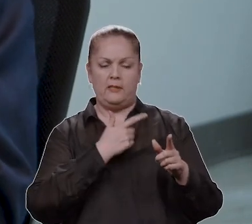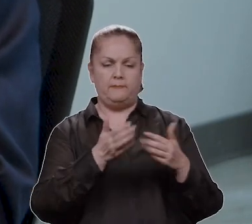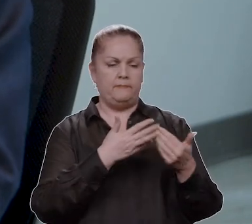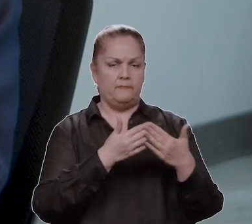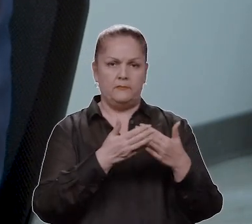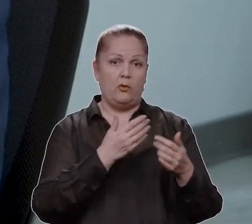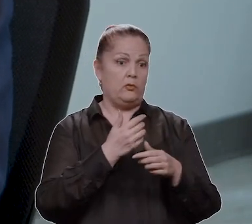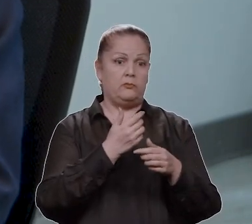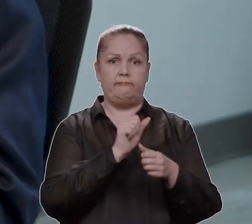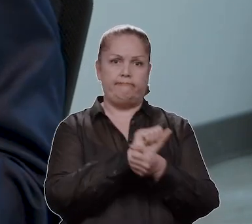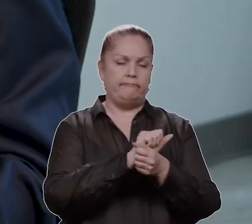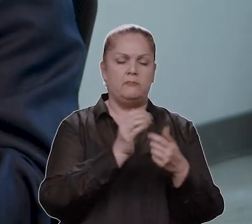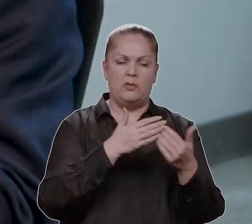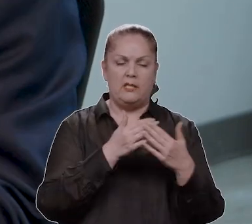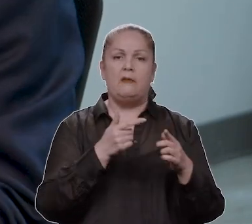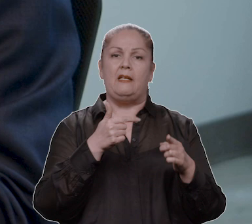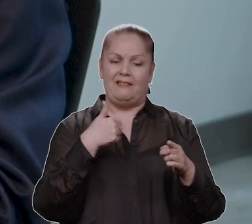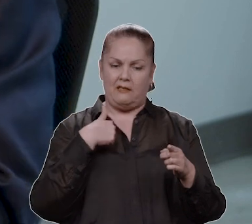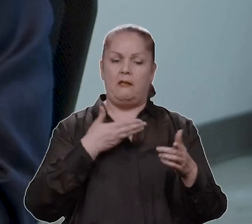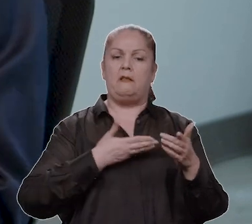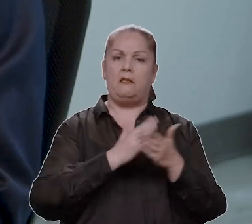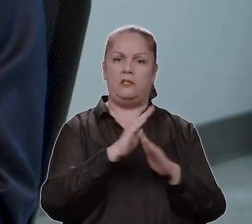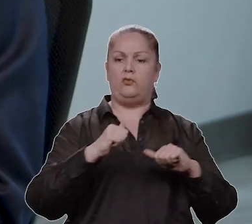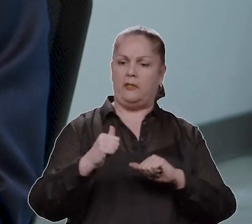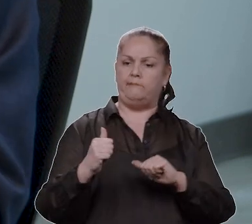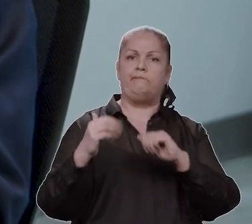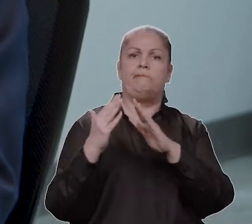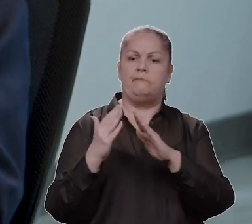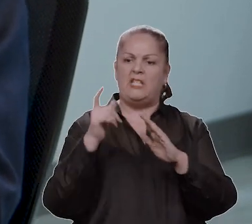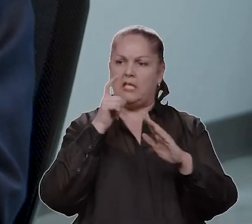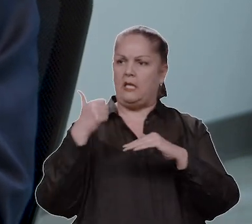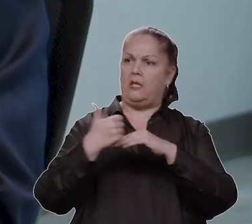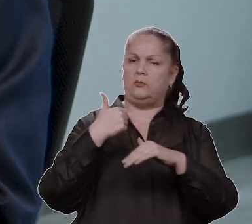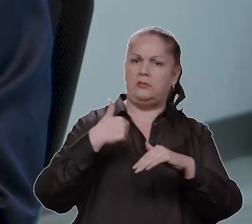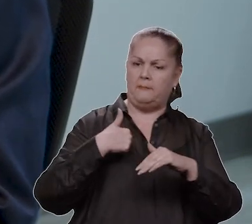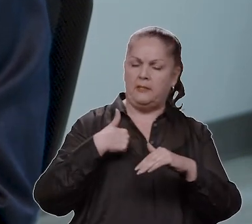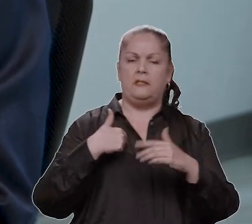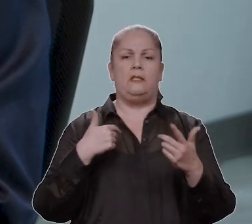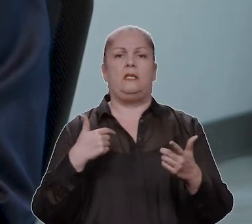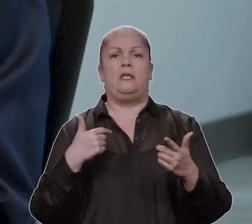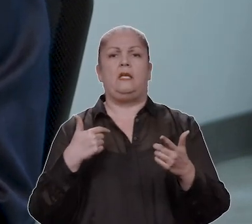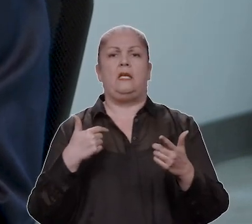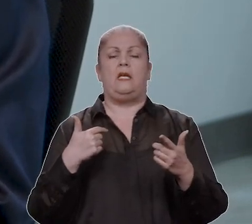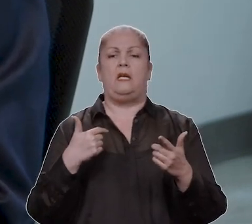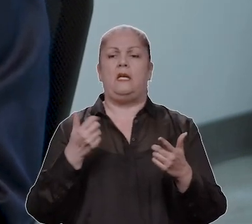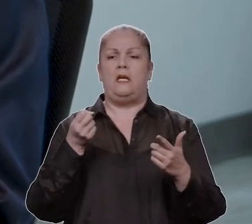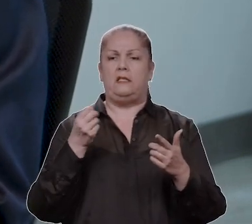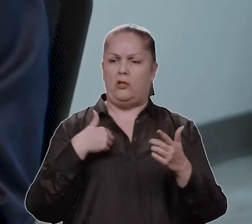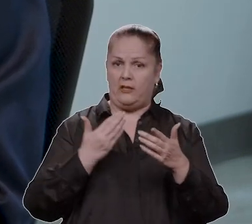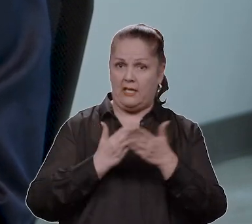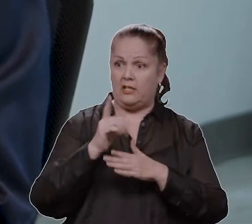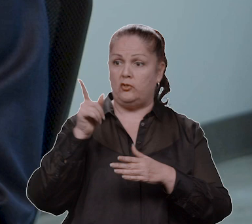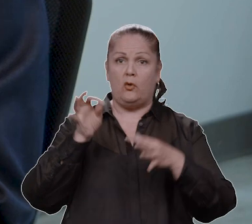vida o de la libertad, el derecho de confrontación que tienen los acusados, las acusadas en los procedimientos criminales, el derecho,